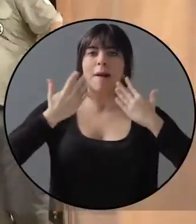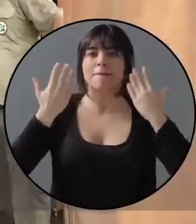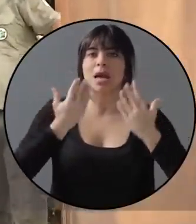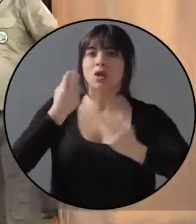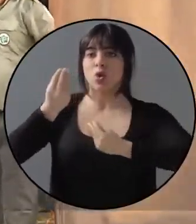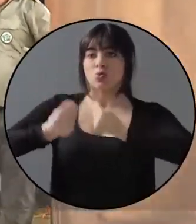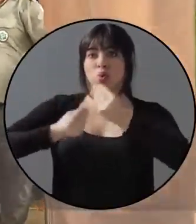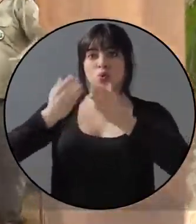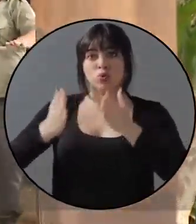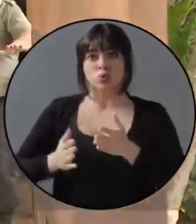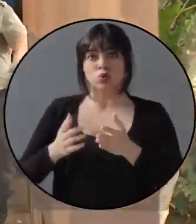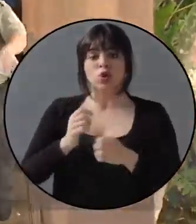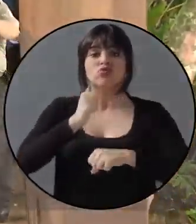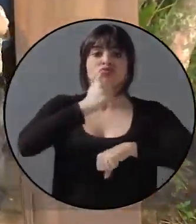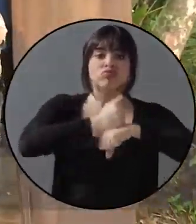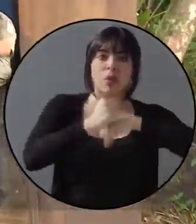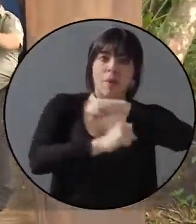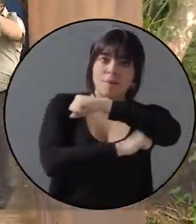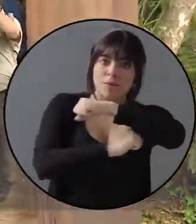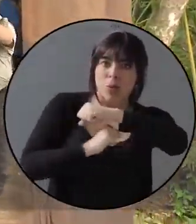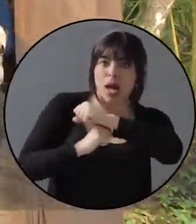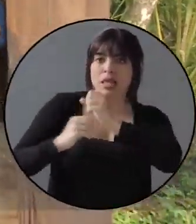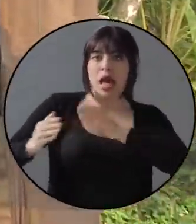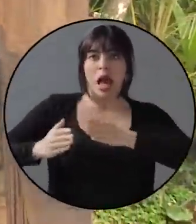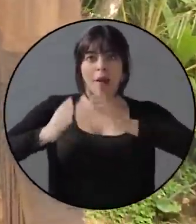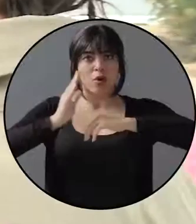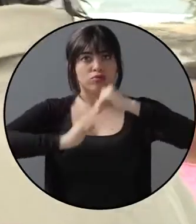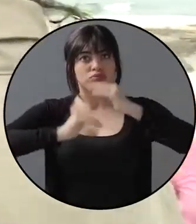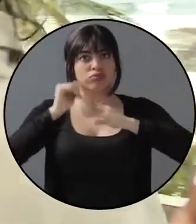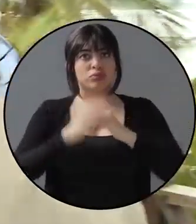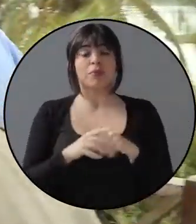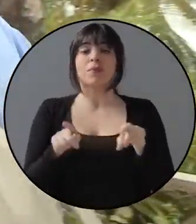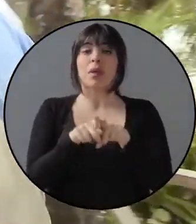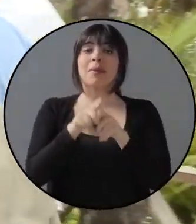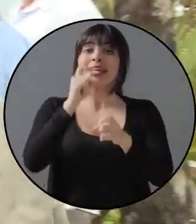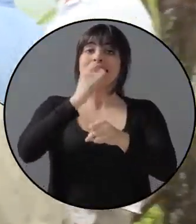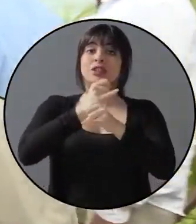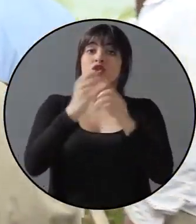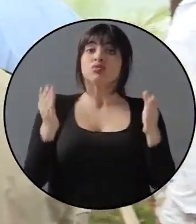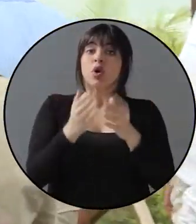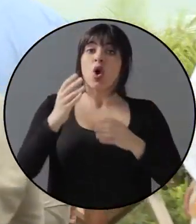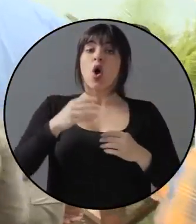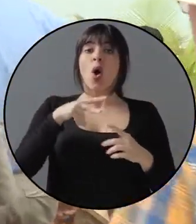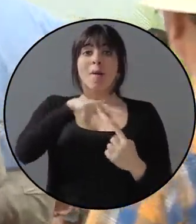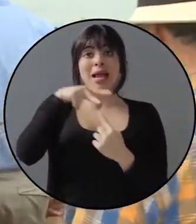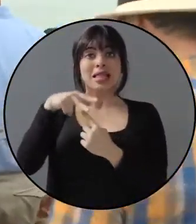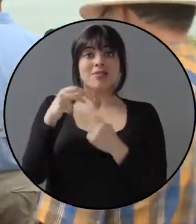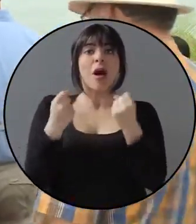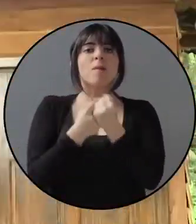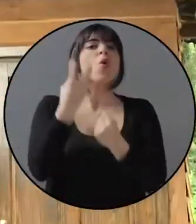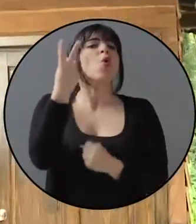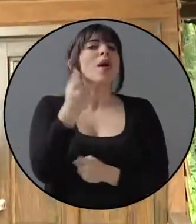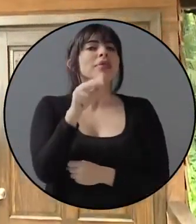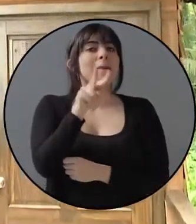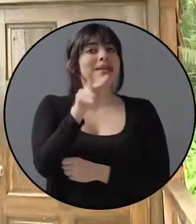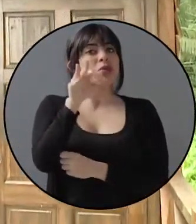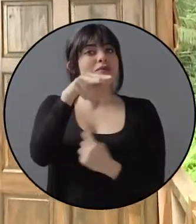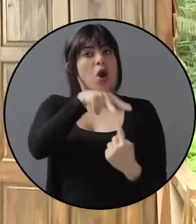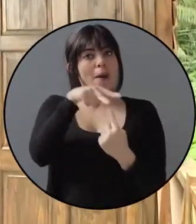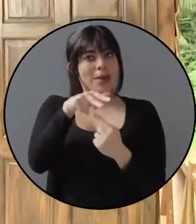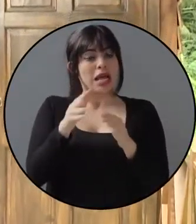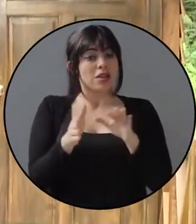turística, ambiental, productiva, haciendo puentes y caminos. El Instituto de Fomento Cooperativo apoya a